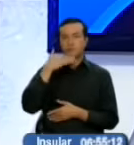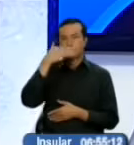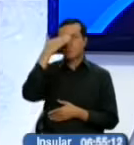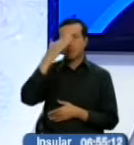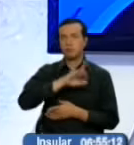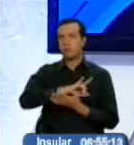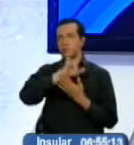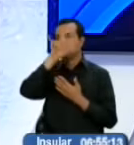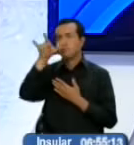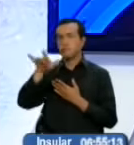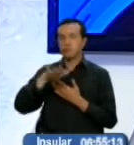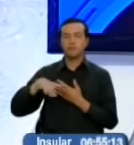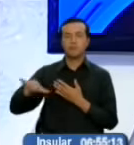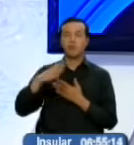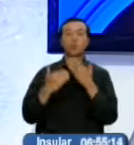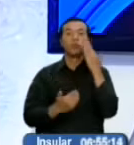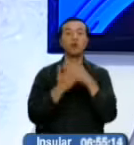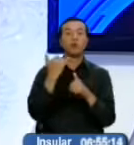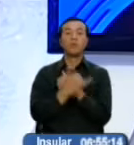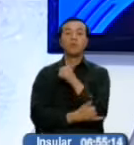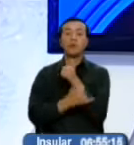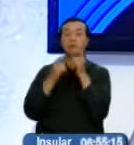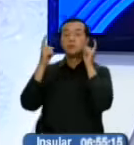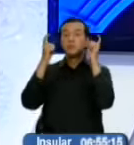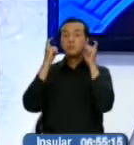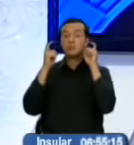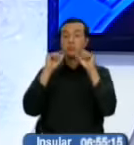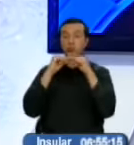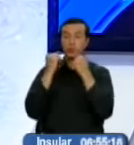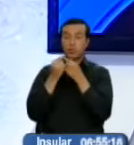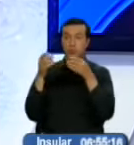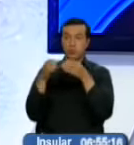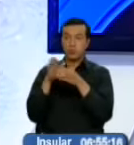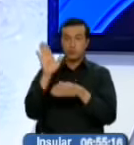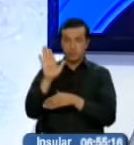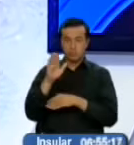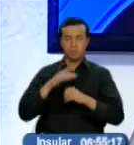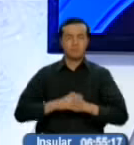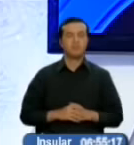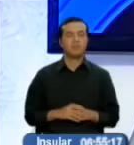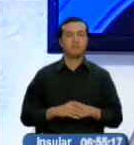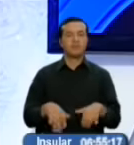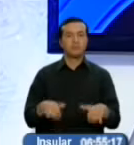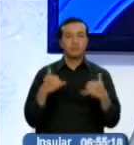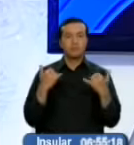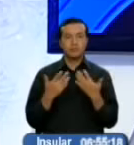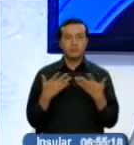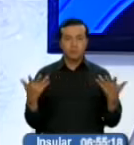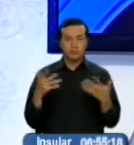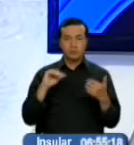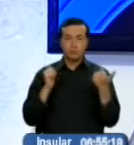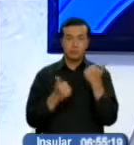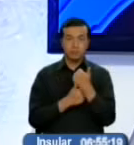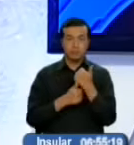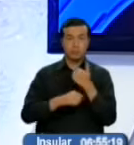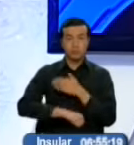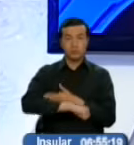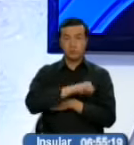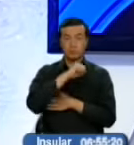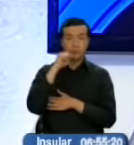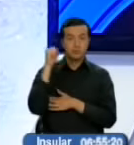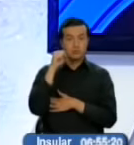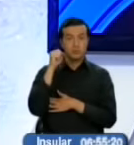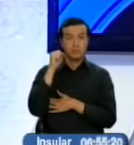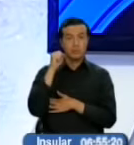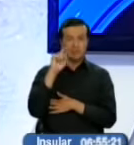Árabes Unidos, su nuevo país, para poder dirigir al Ballinás Sporting Club. El actual subcampeón de América, el ex técnico